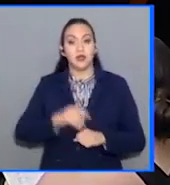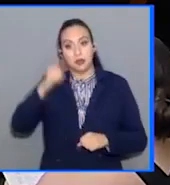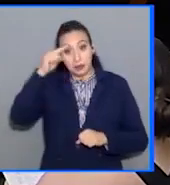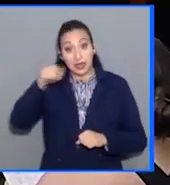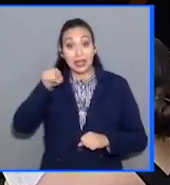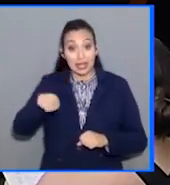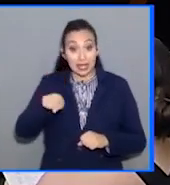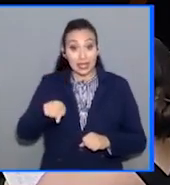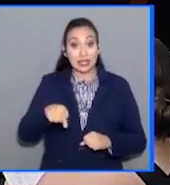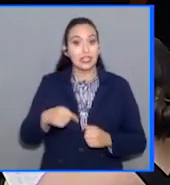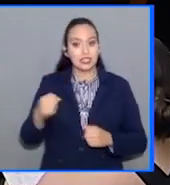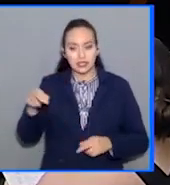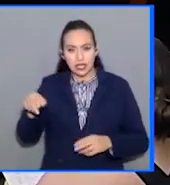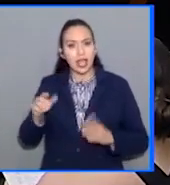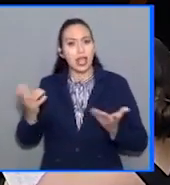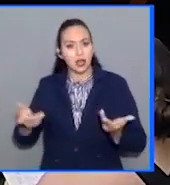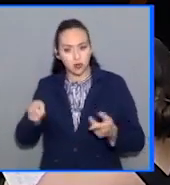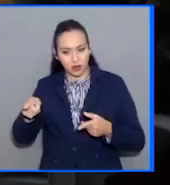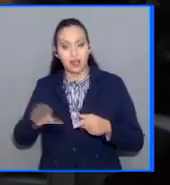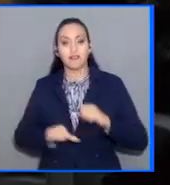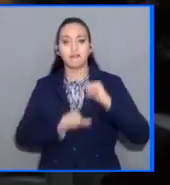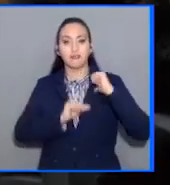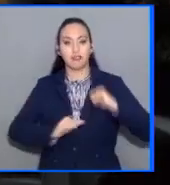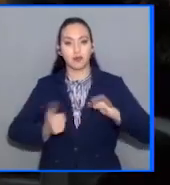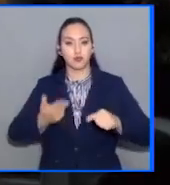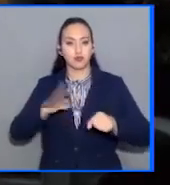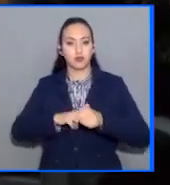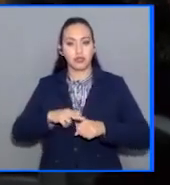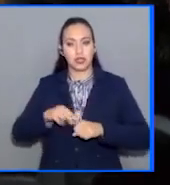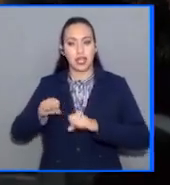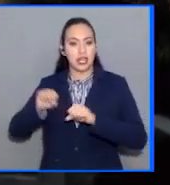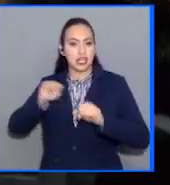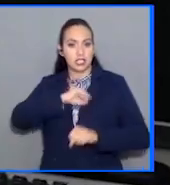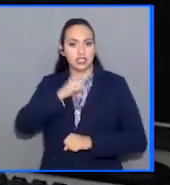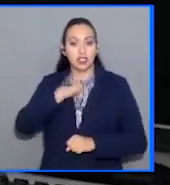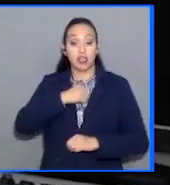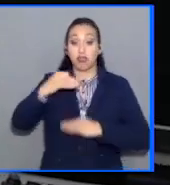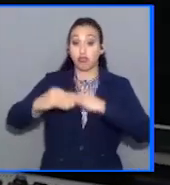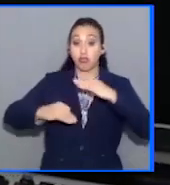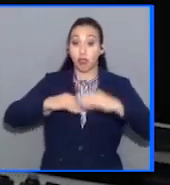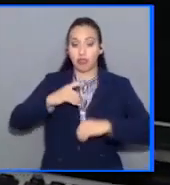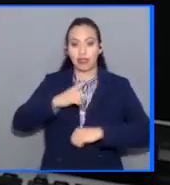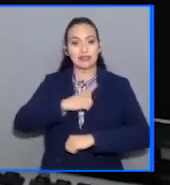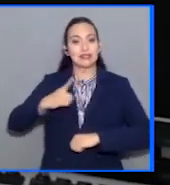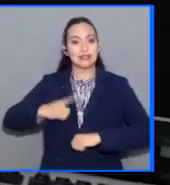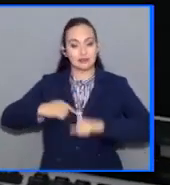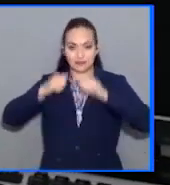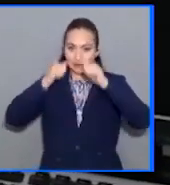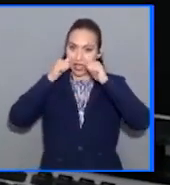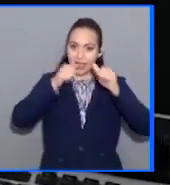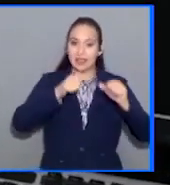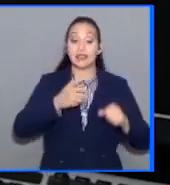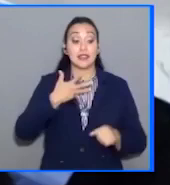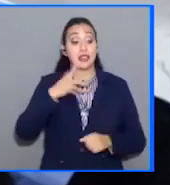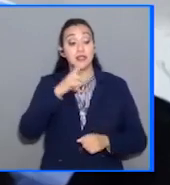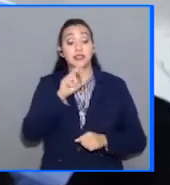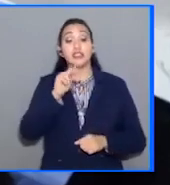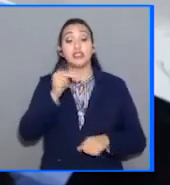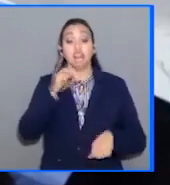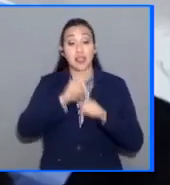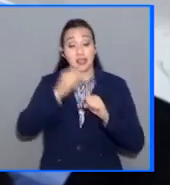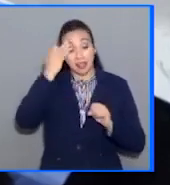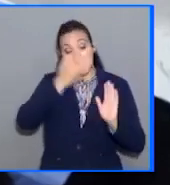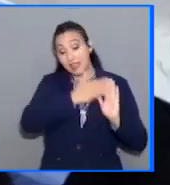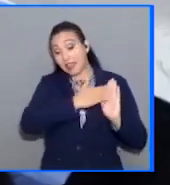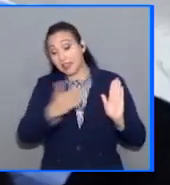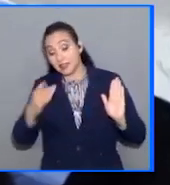respectivas facultades y de manera coordinada, las autoridades administrativas en un plazo de 180 días emitan un